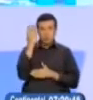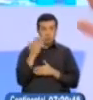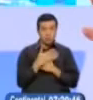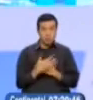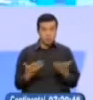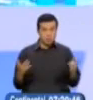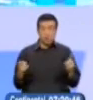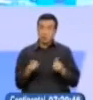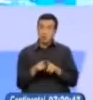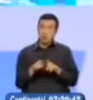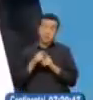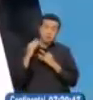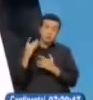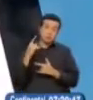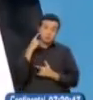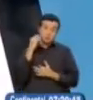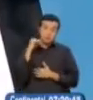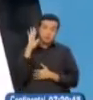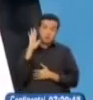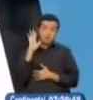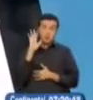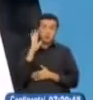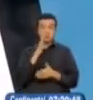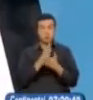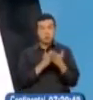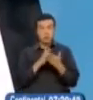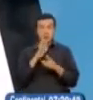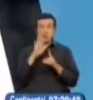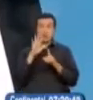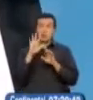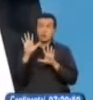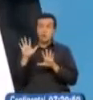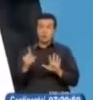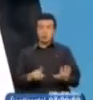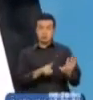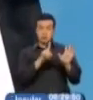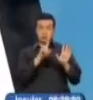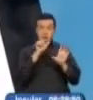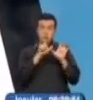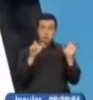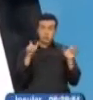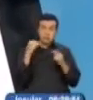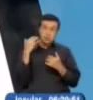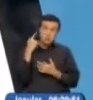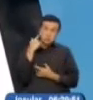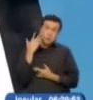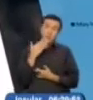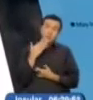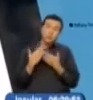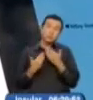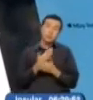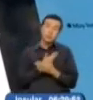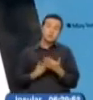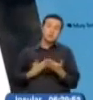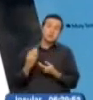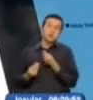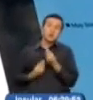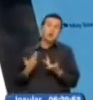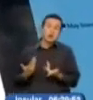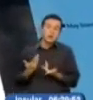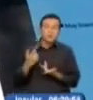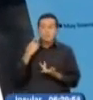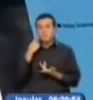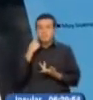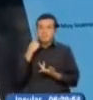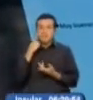también tienen una expectativa. Más de la mitad o casi 6 de cada 10 esperan a ver cómo actúa el nuevo gobierno para tomar una decisión